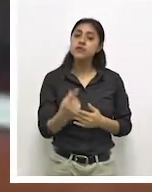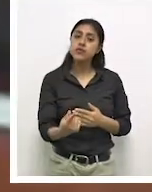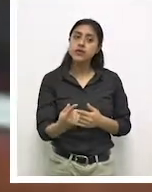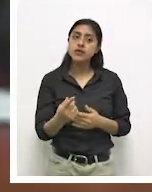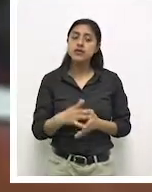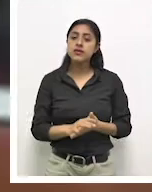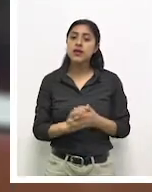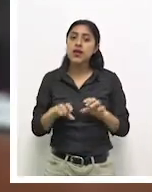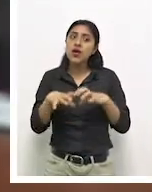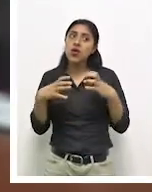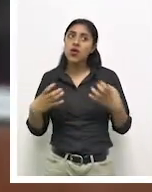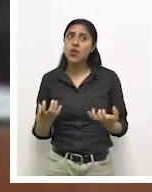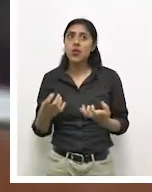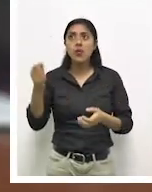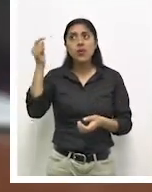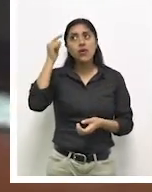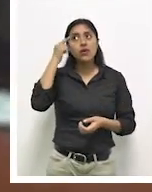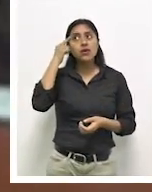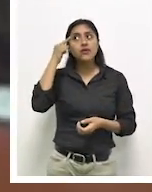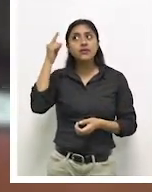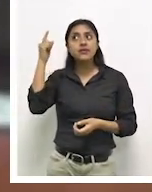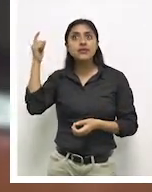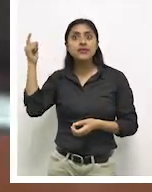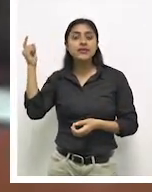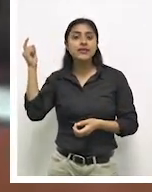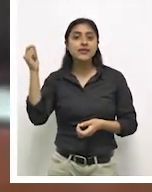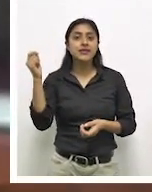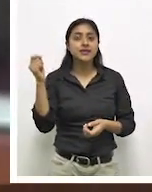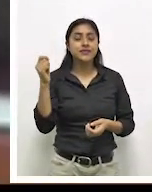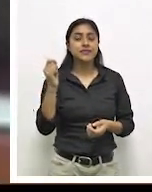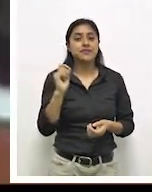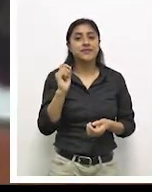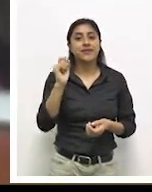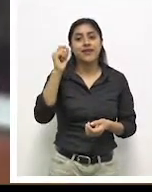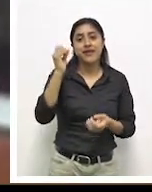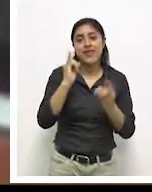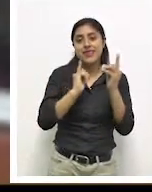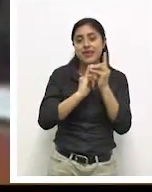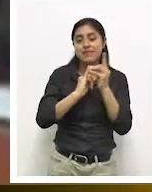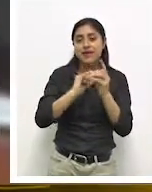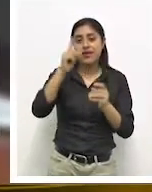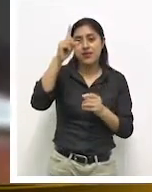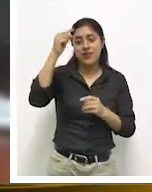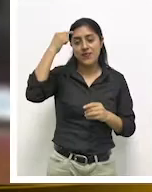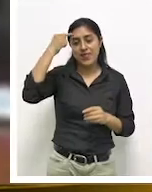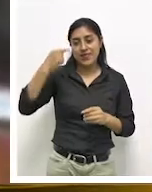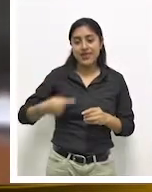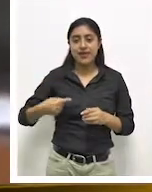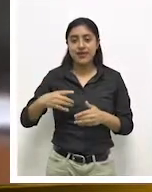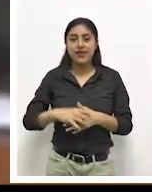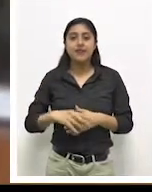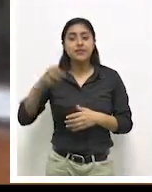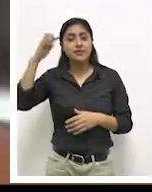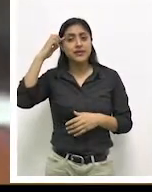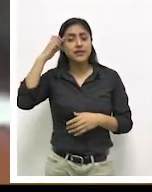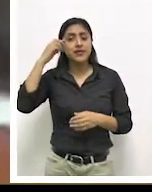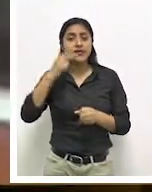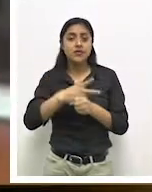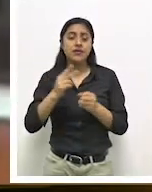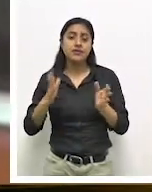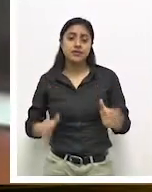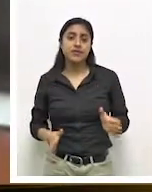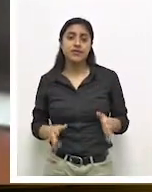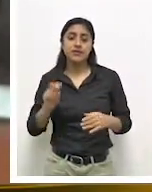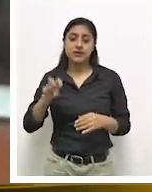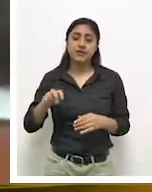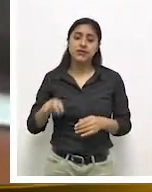idea de realizar esta modalidad disponible únicamente en la sede central de la institución, pensada para los guatemaltecos que necesitan obtener